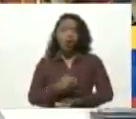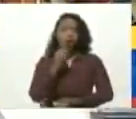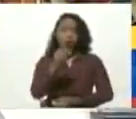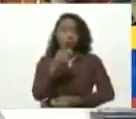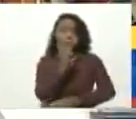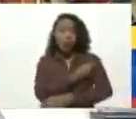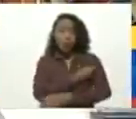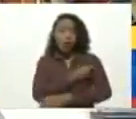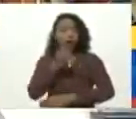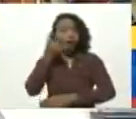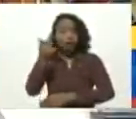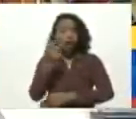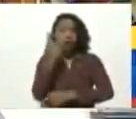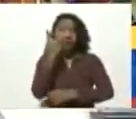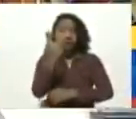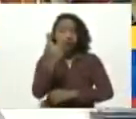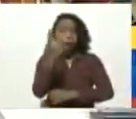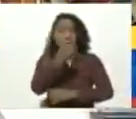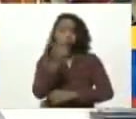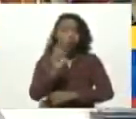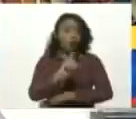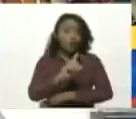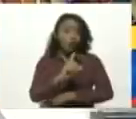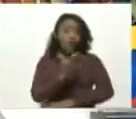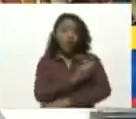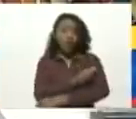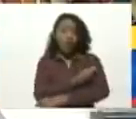vacunado, llámese a dos personas que no estén vacunadas.